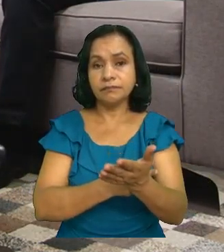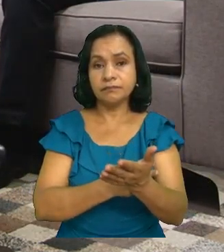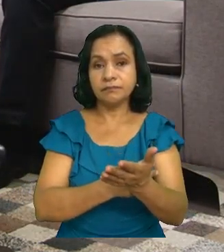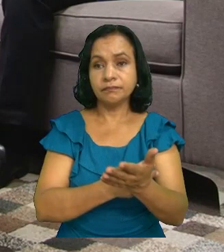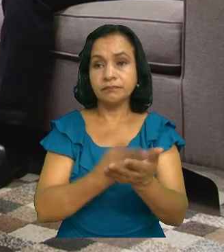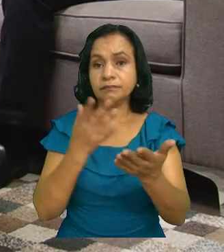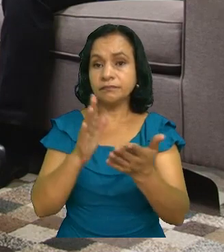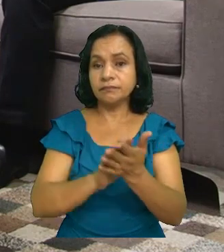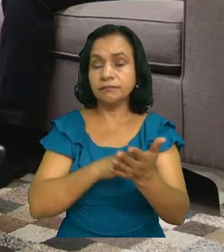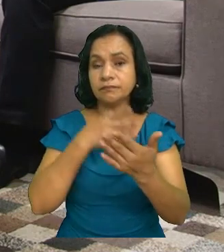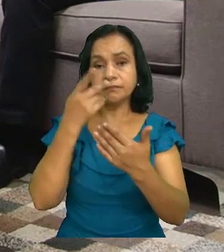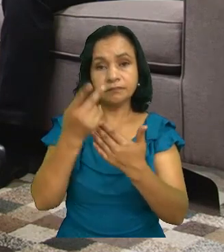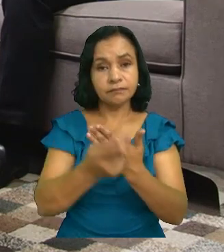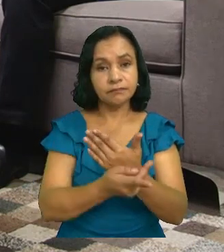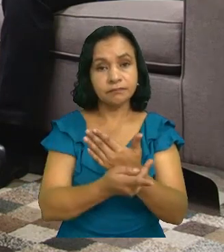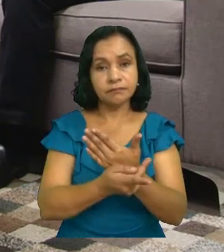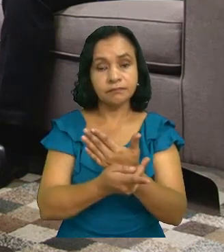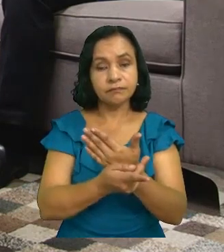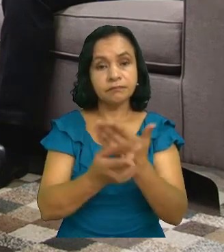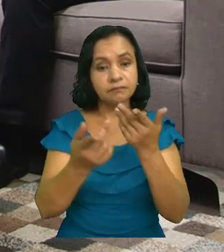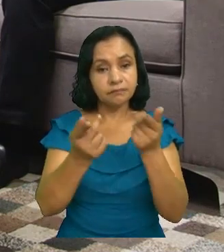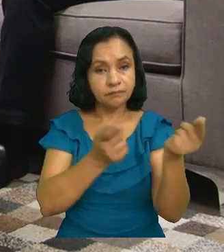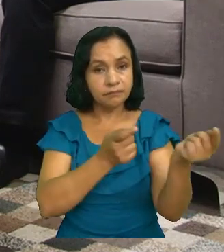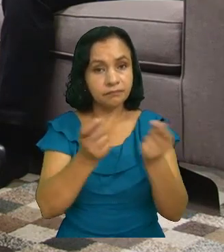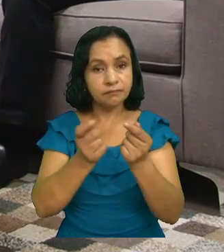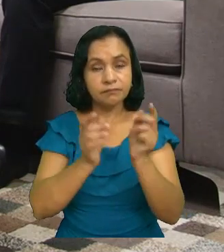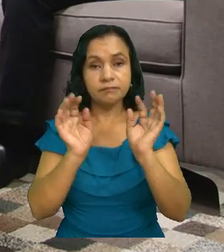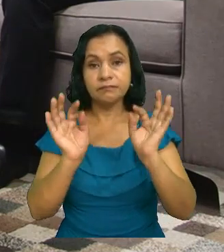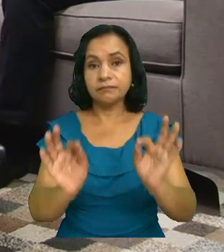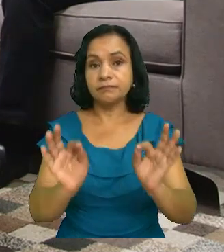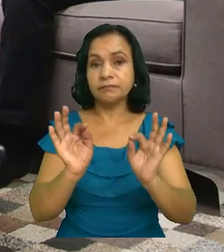sus programas ajustados